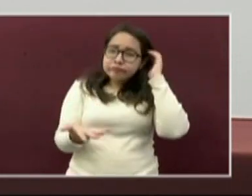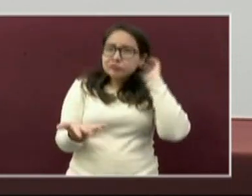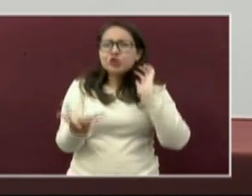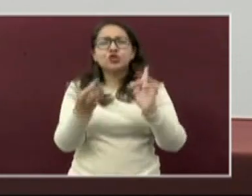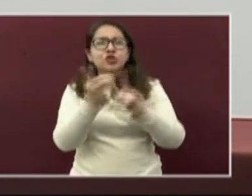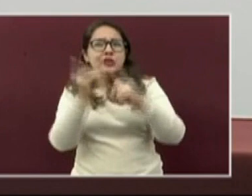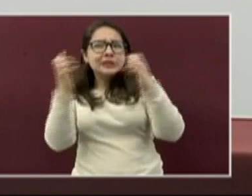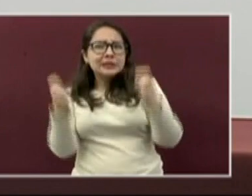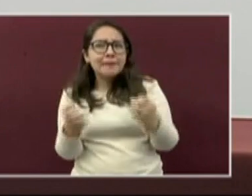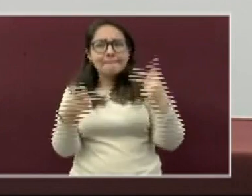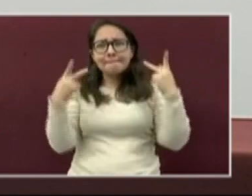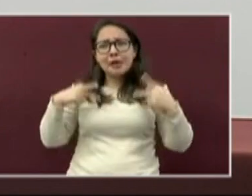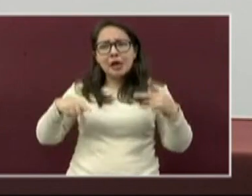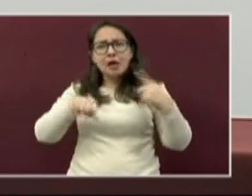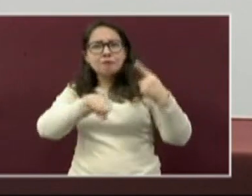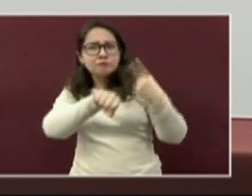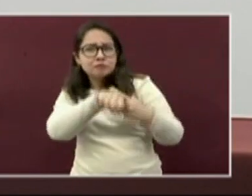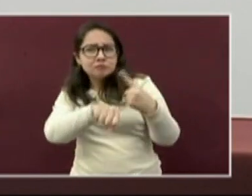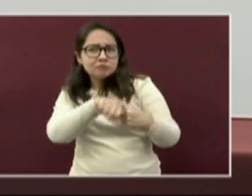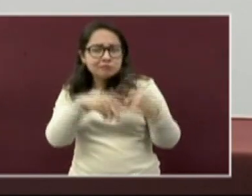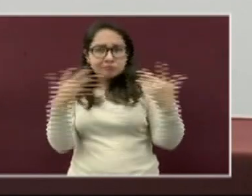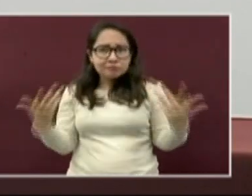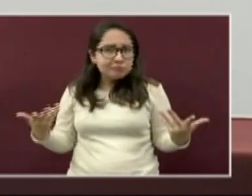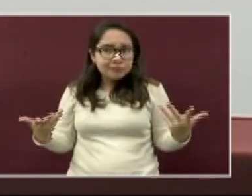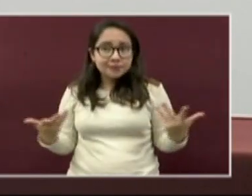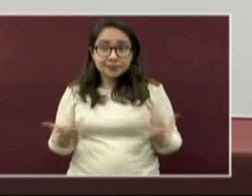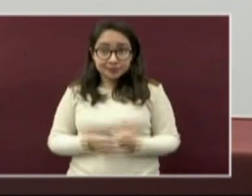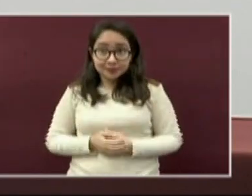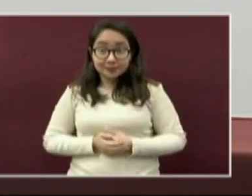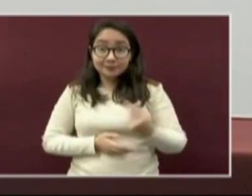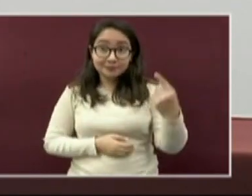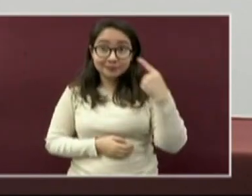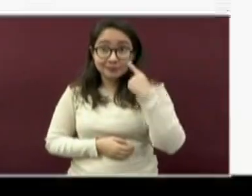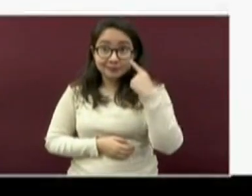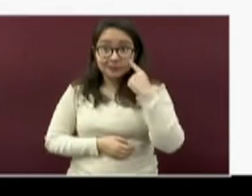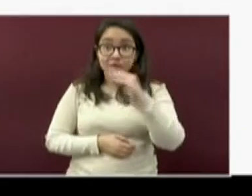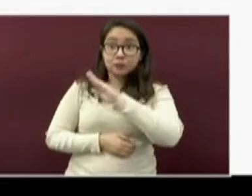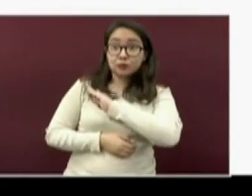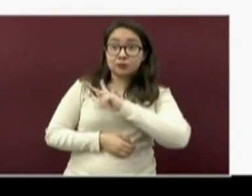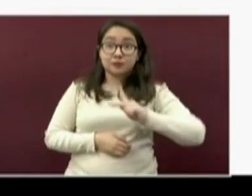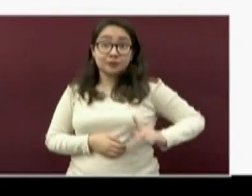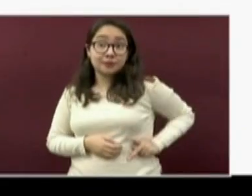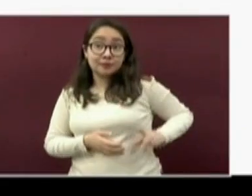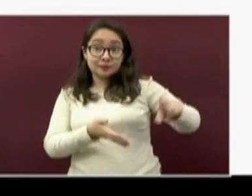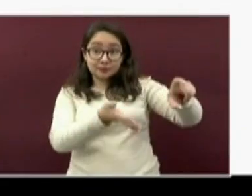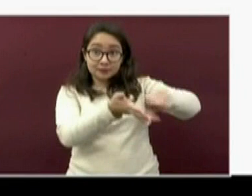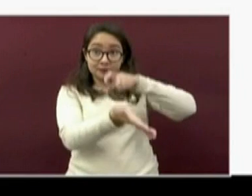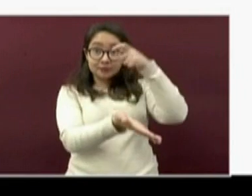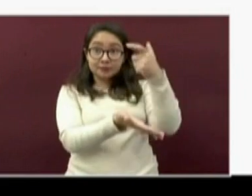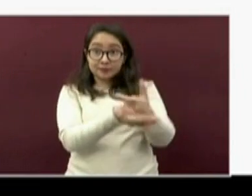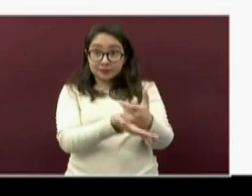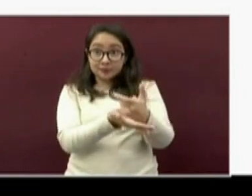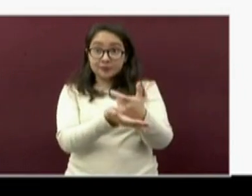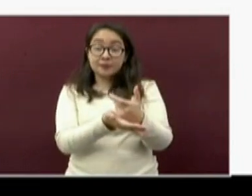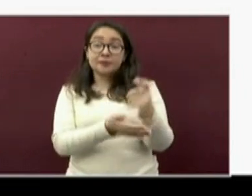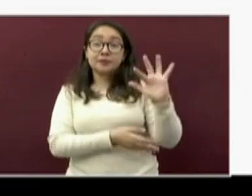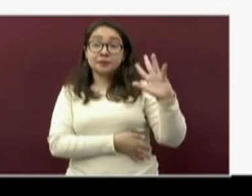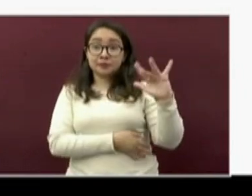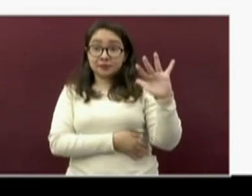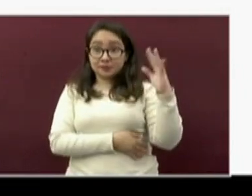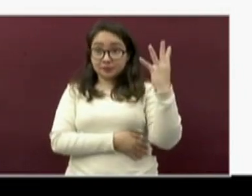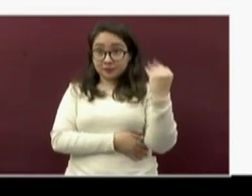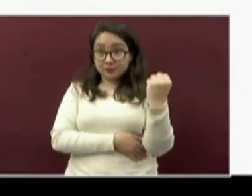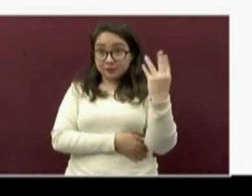se encuentran estos casos activos fíjense el municipio de jalapa ahora registra 59